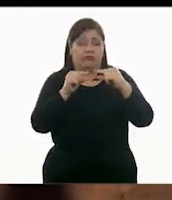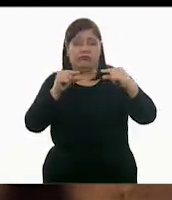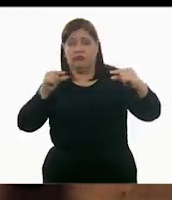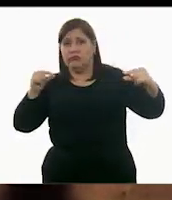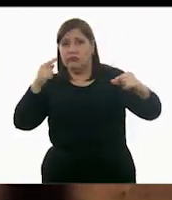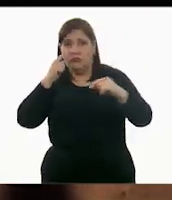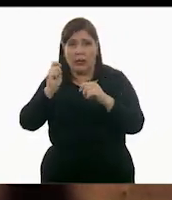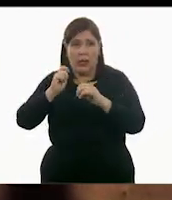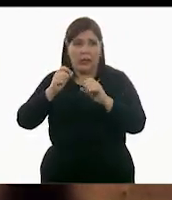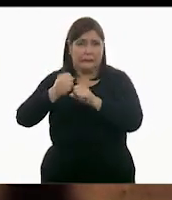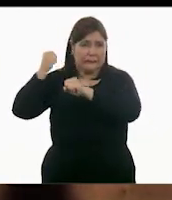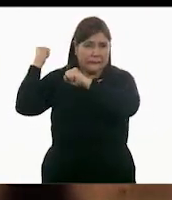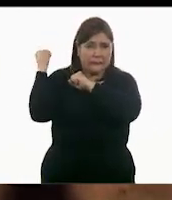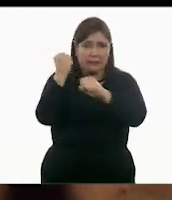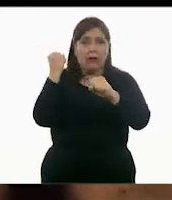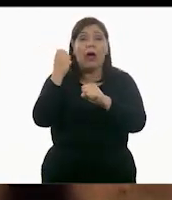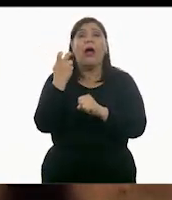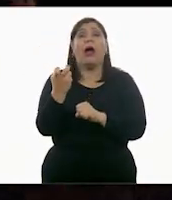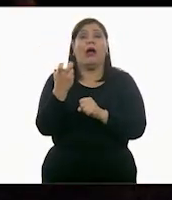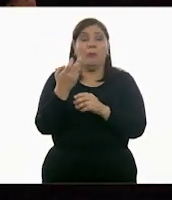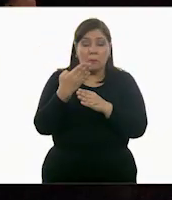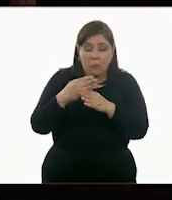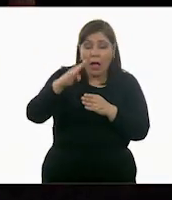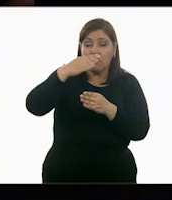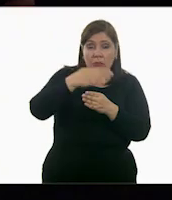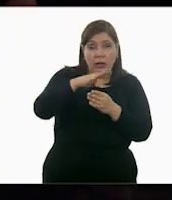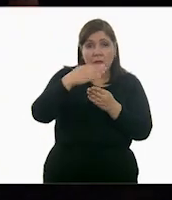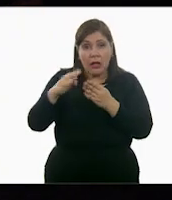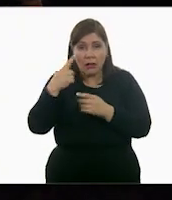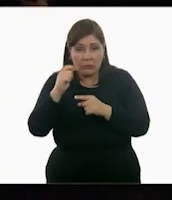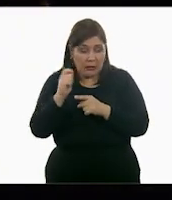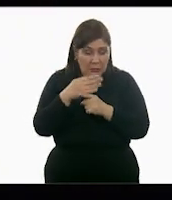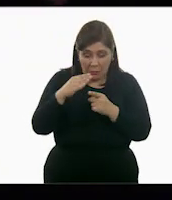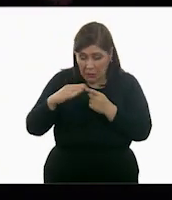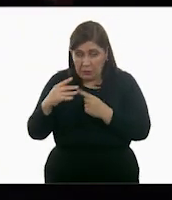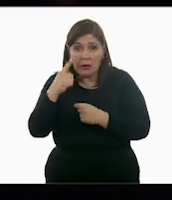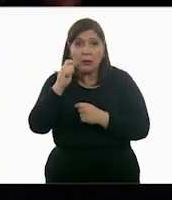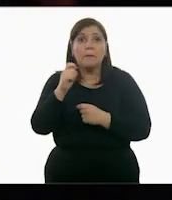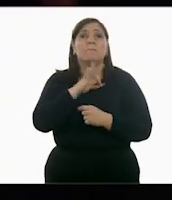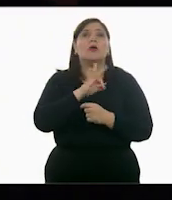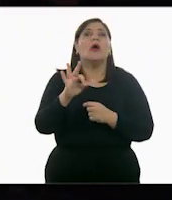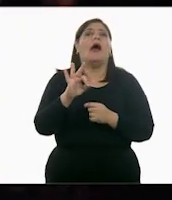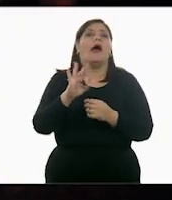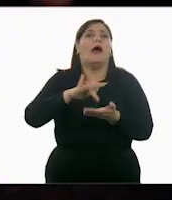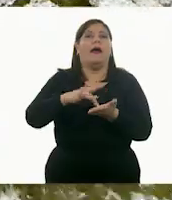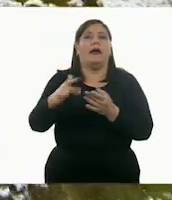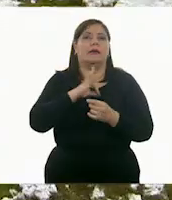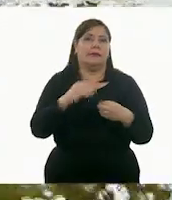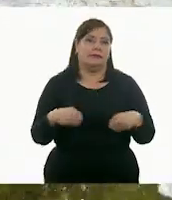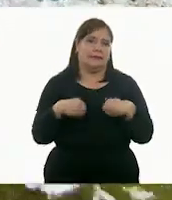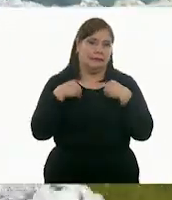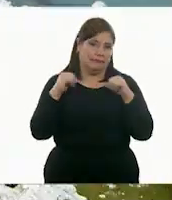lanzas fue sin duda una de las mejores armas para sobrevivir.